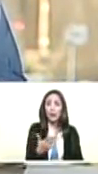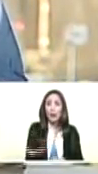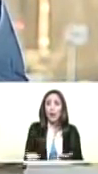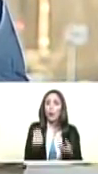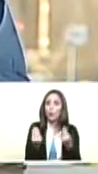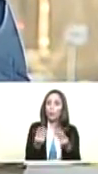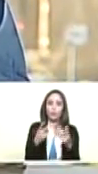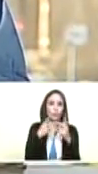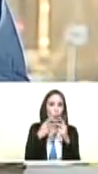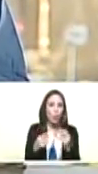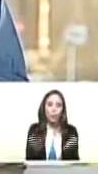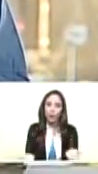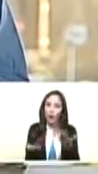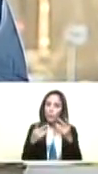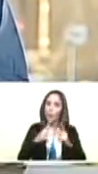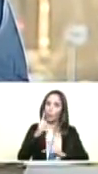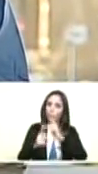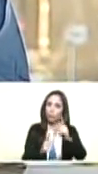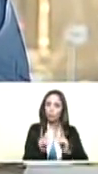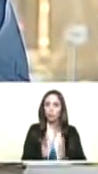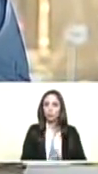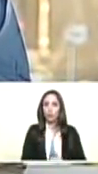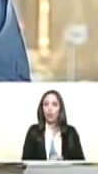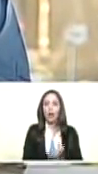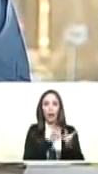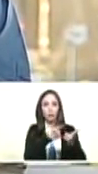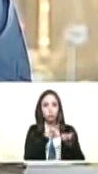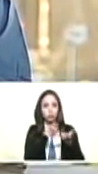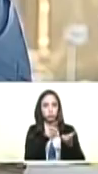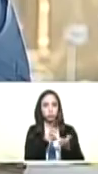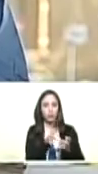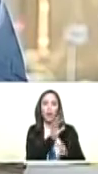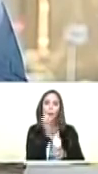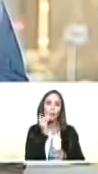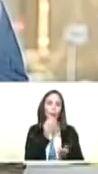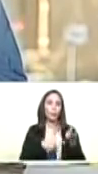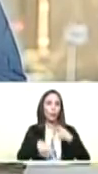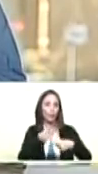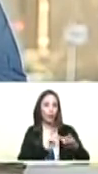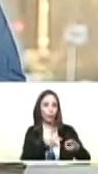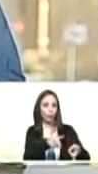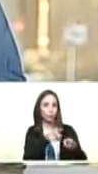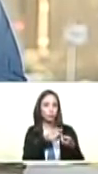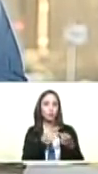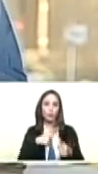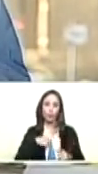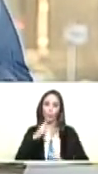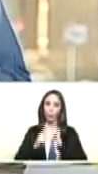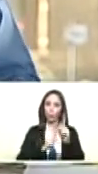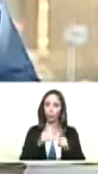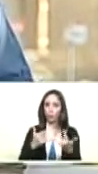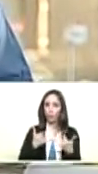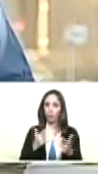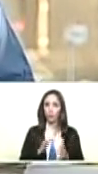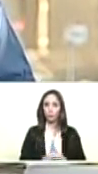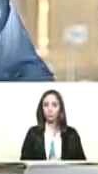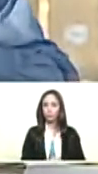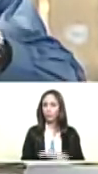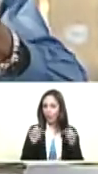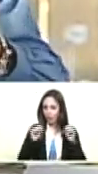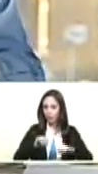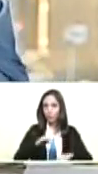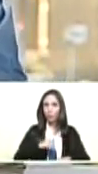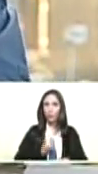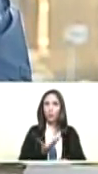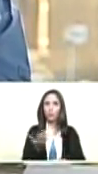producir. Lo que llegue es ganancia, pero produzco. Produzco, mira, y eso se da, vale.